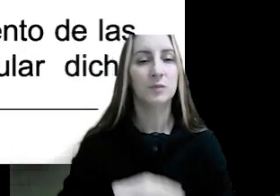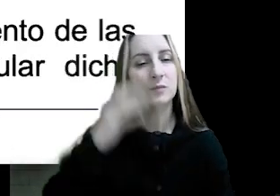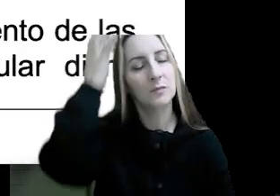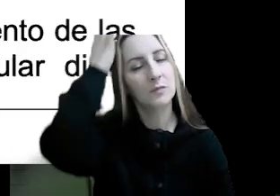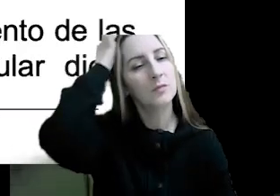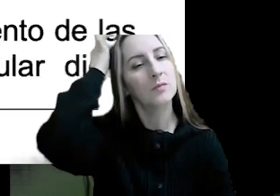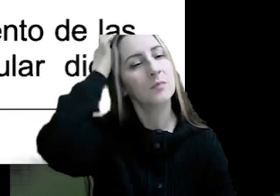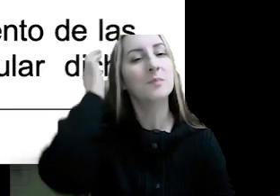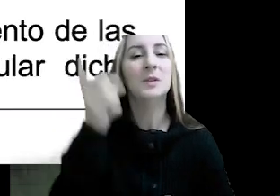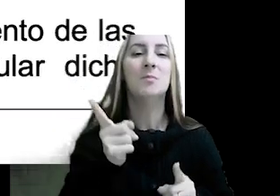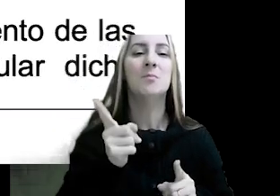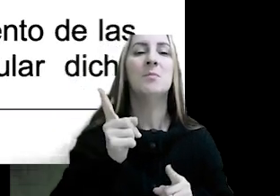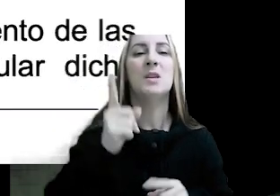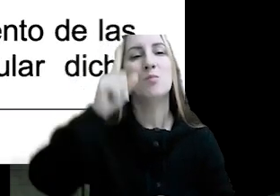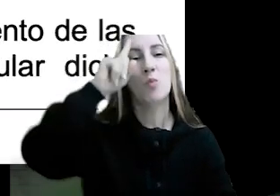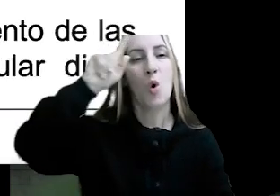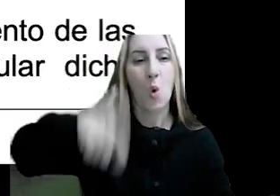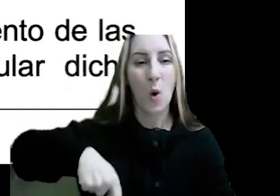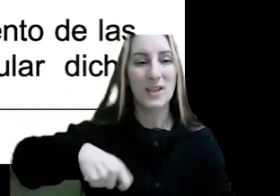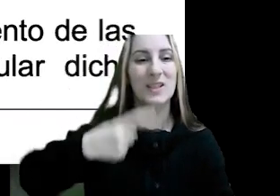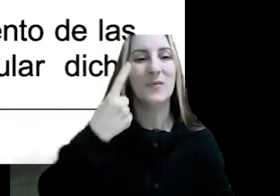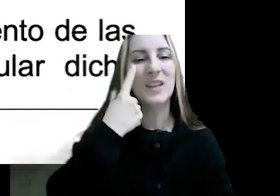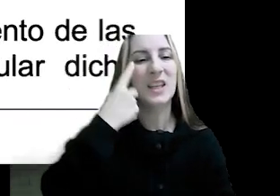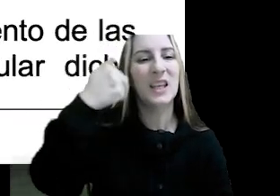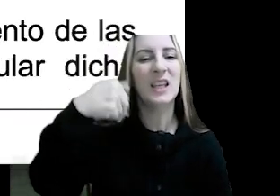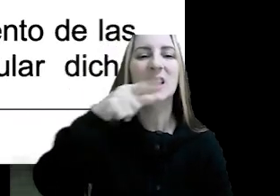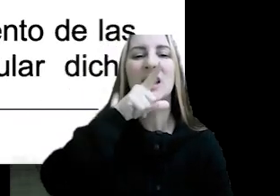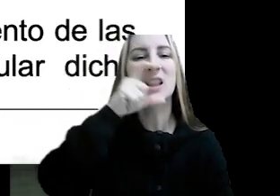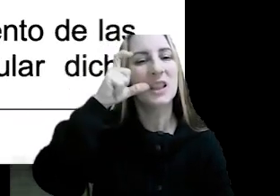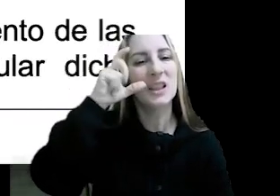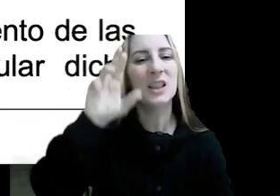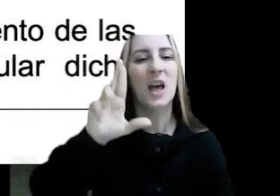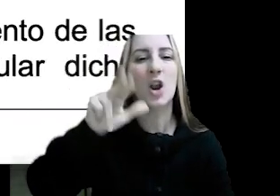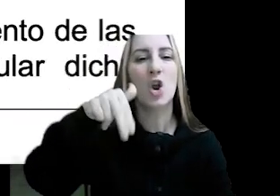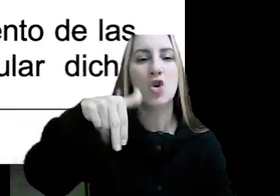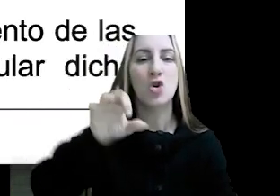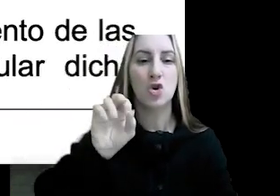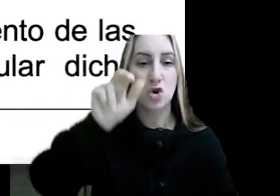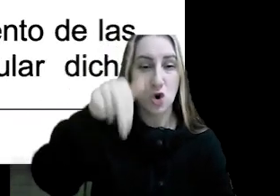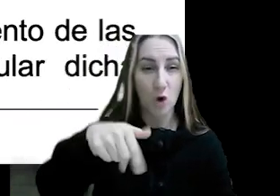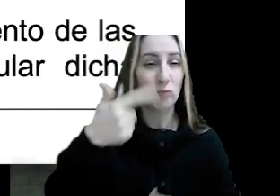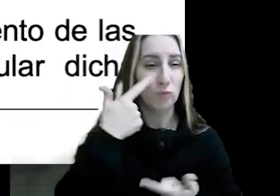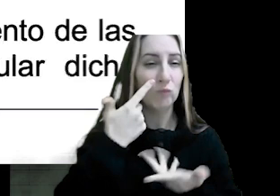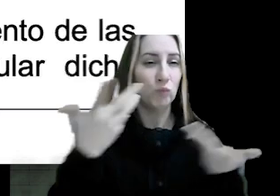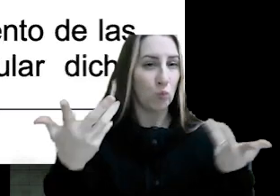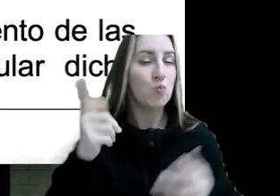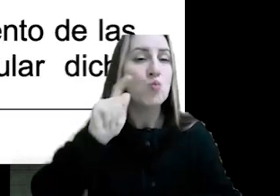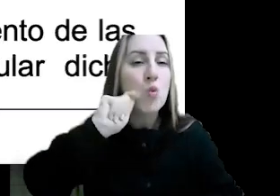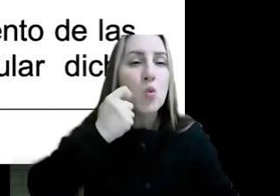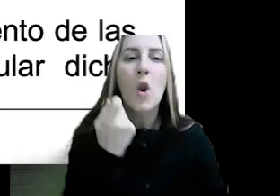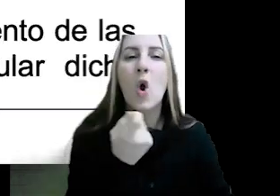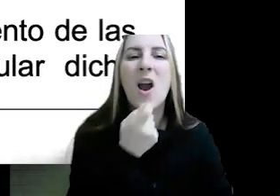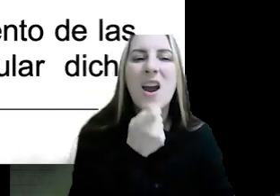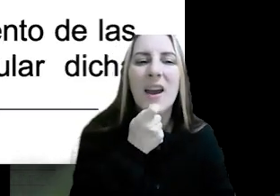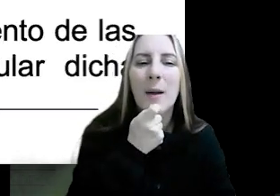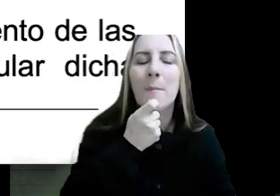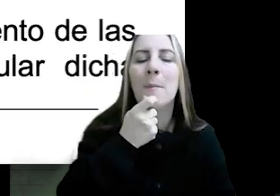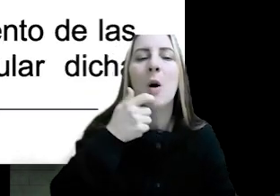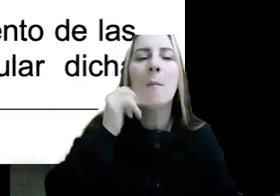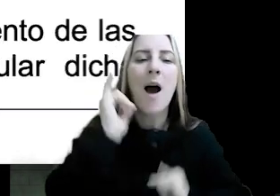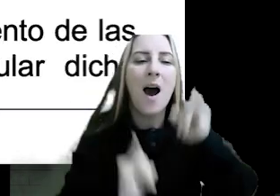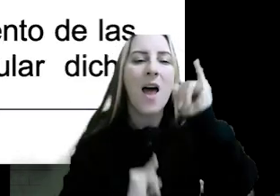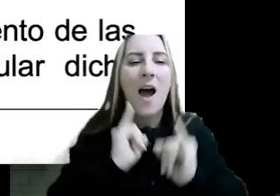este fallo, de fallo Internon, que es el que yo les digo que es muy bueno para poder llegar a entender